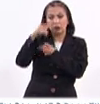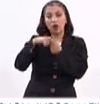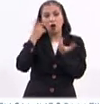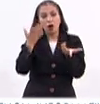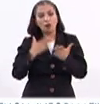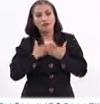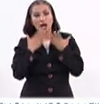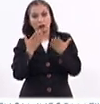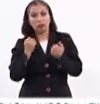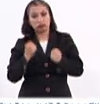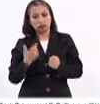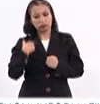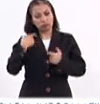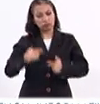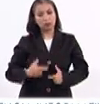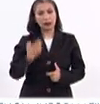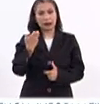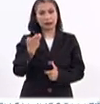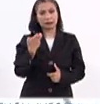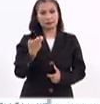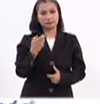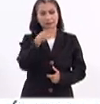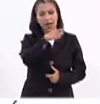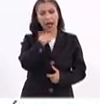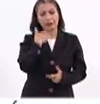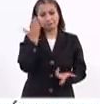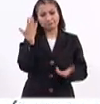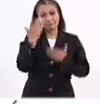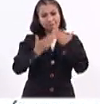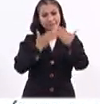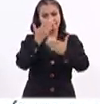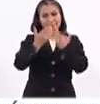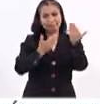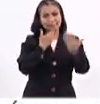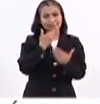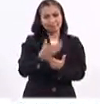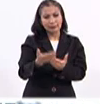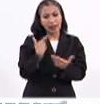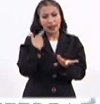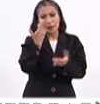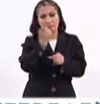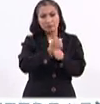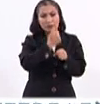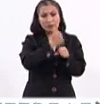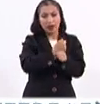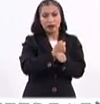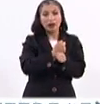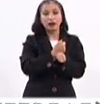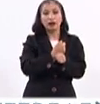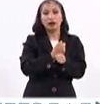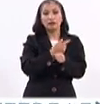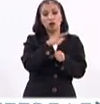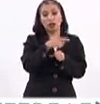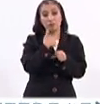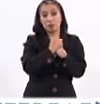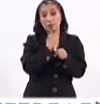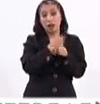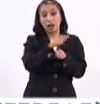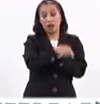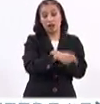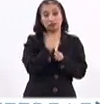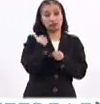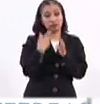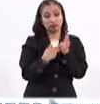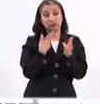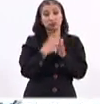la confianza, la seguridad. Sí. Y eso es algo que él ha desarrollado en las primarias, porque las primarias son